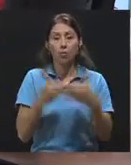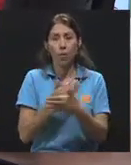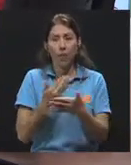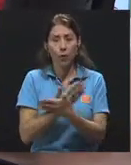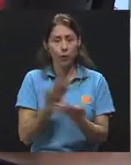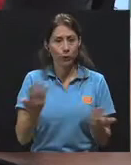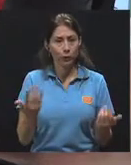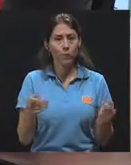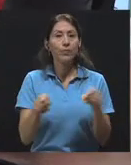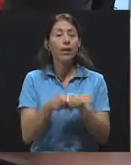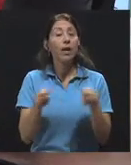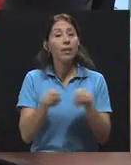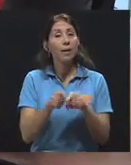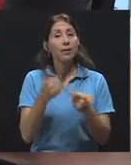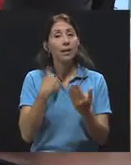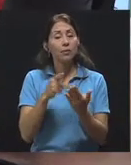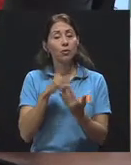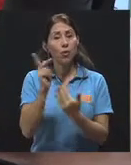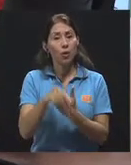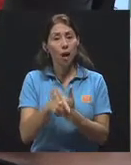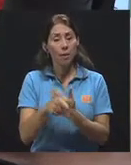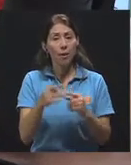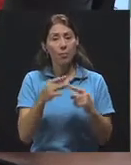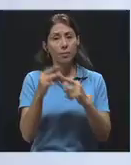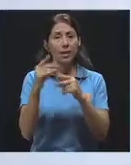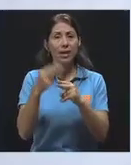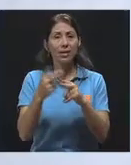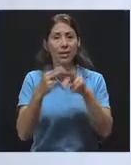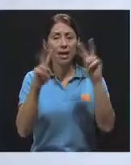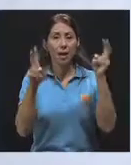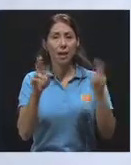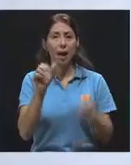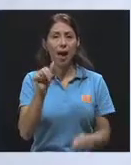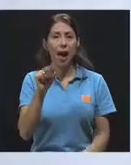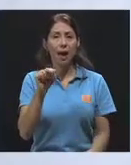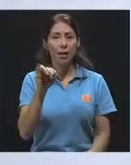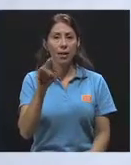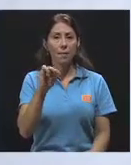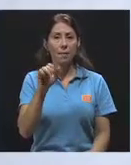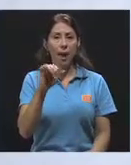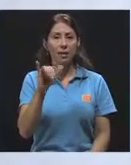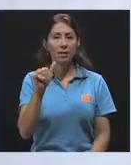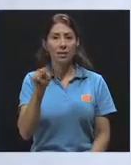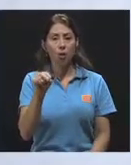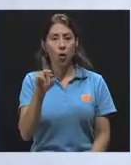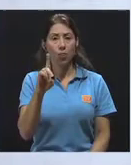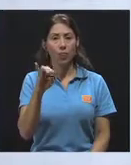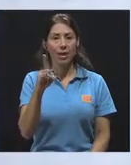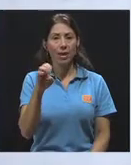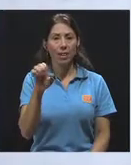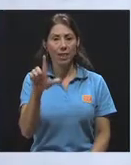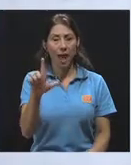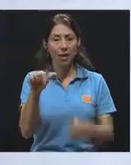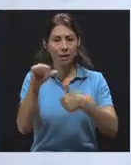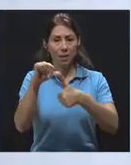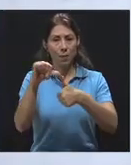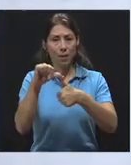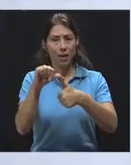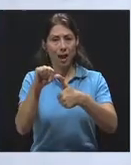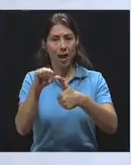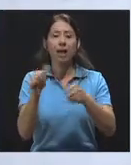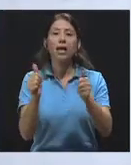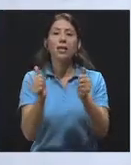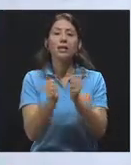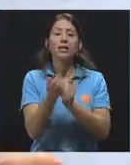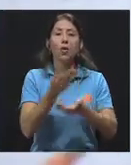novedoso. Y además tenemos este programa bastante particular que se llama Animación Digital en Centroamérica, que